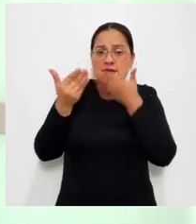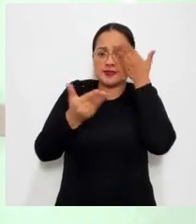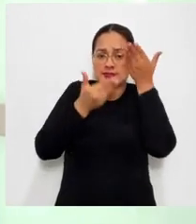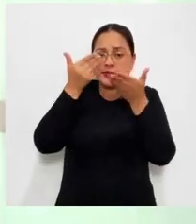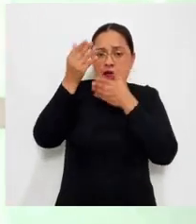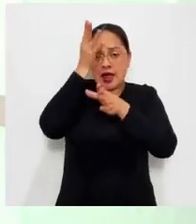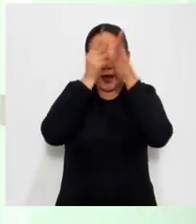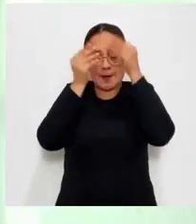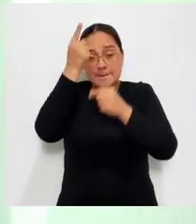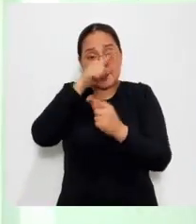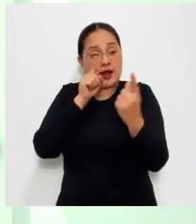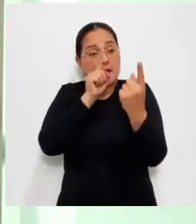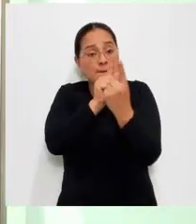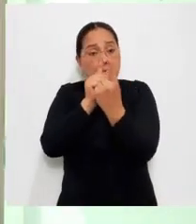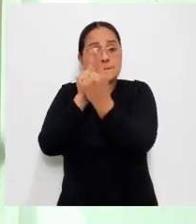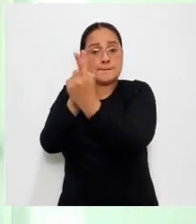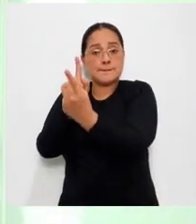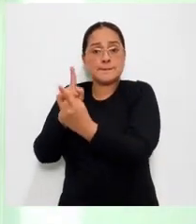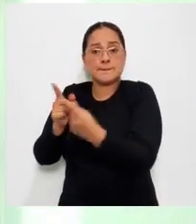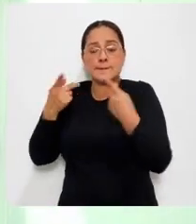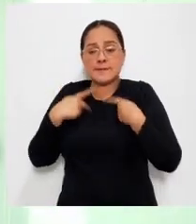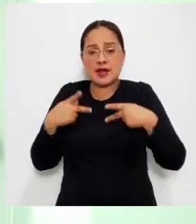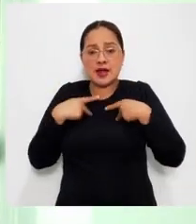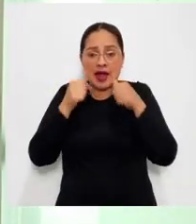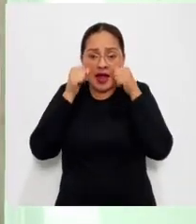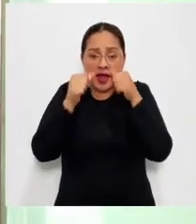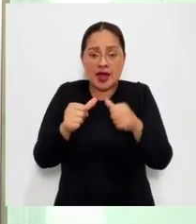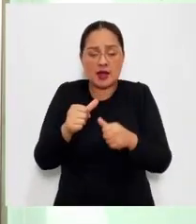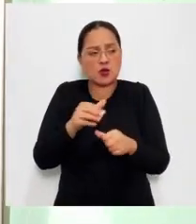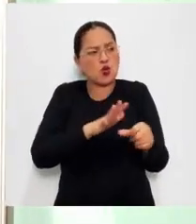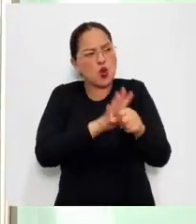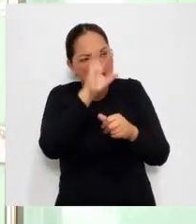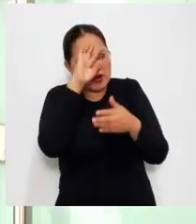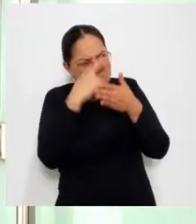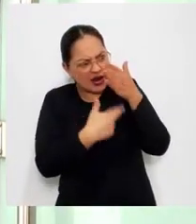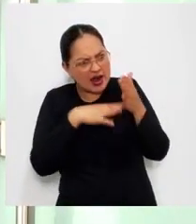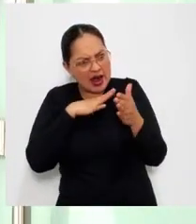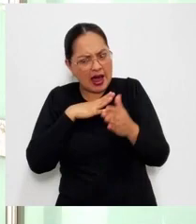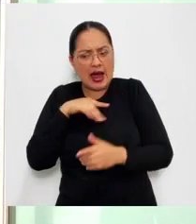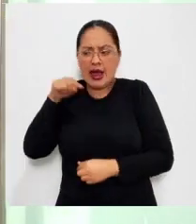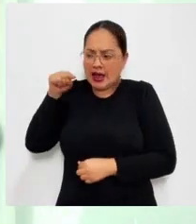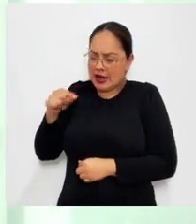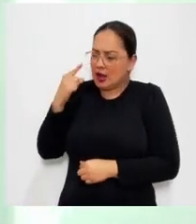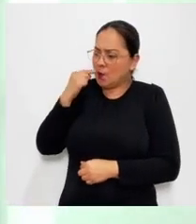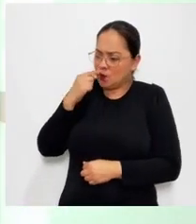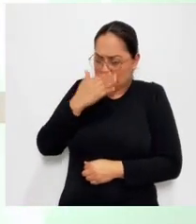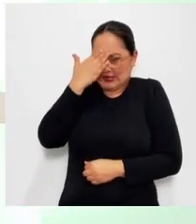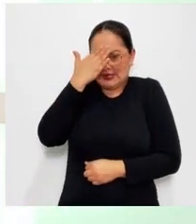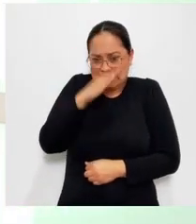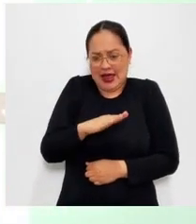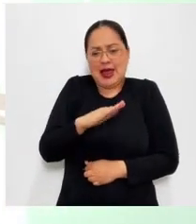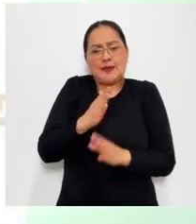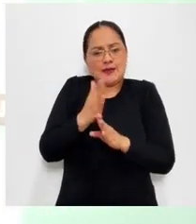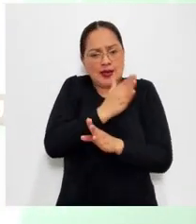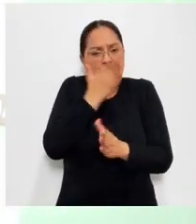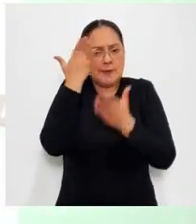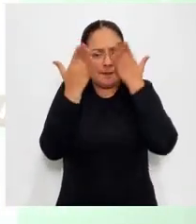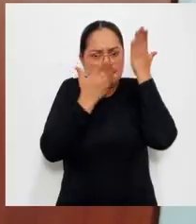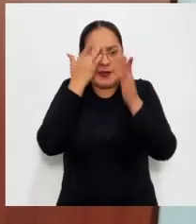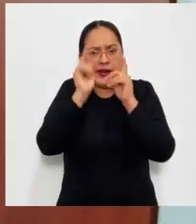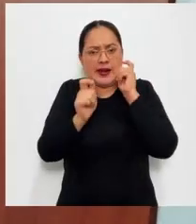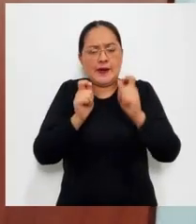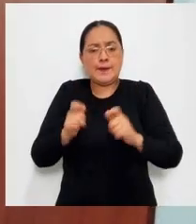tener justamente esa proximidad con el ciudadano de los delitos que tanto aquejan hoy a la